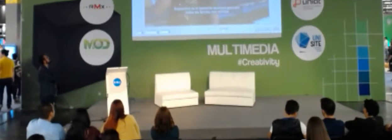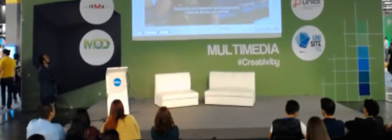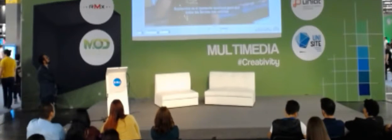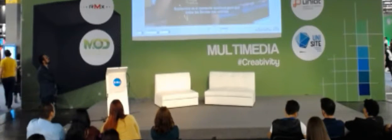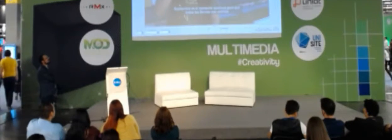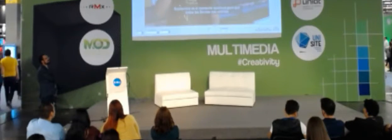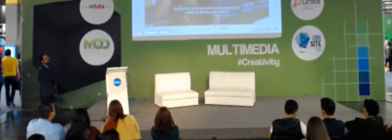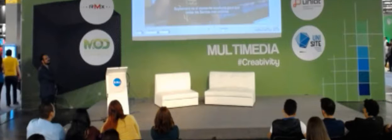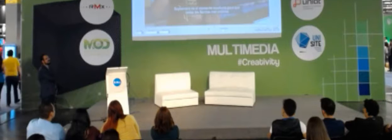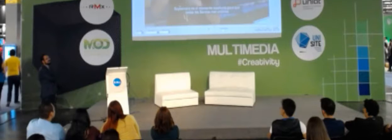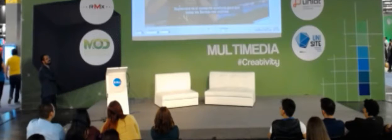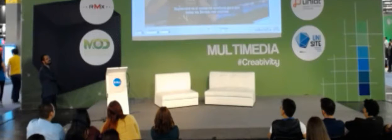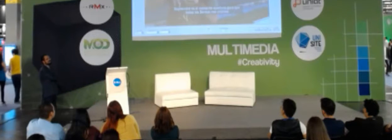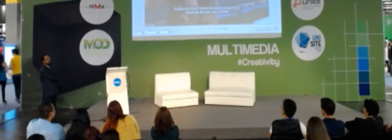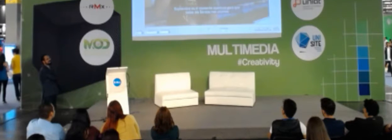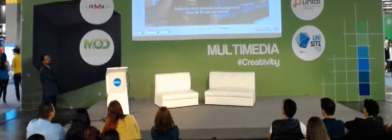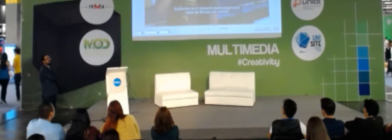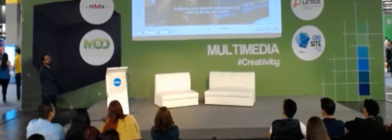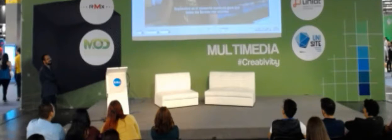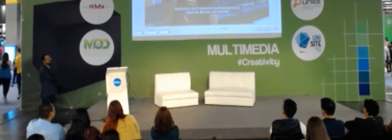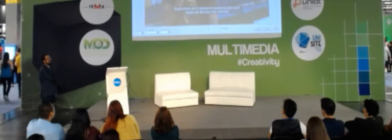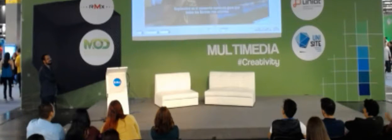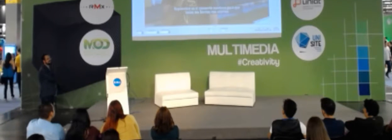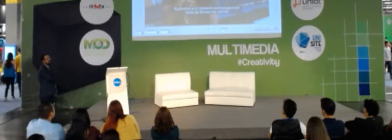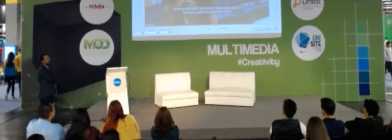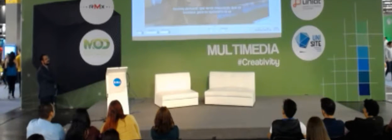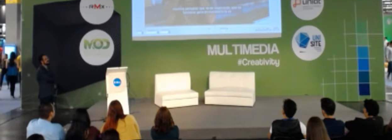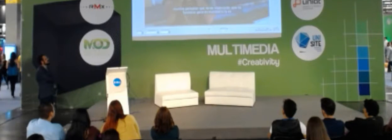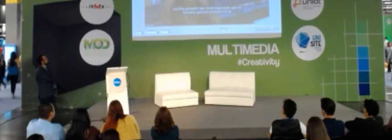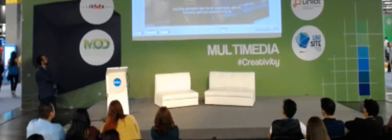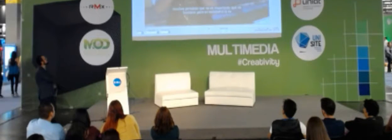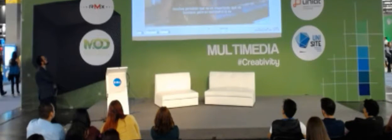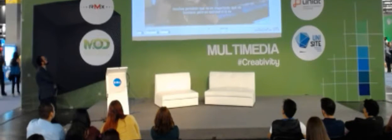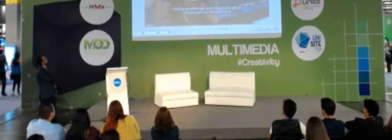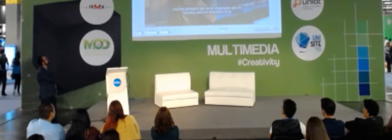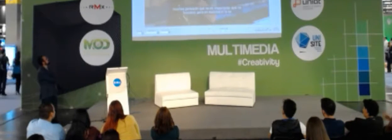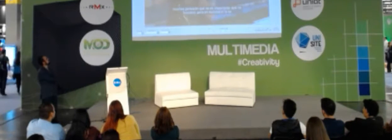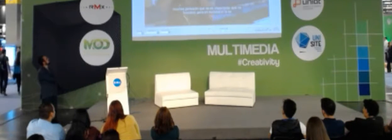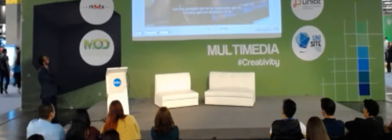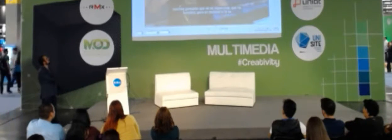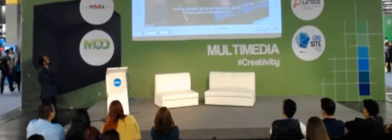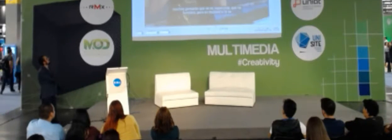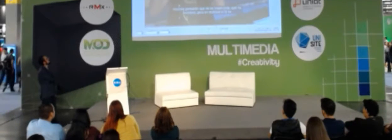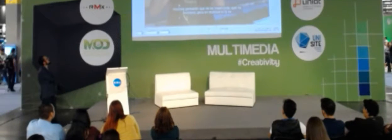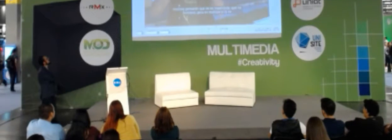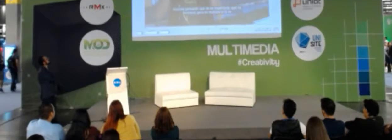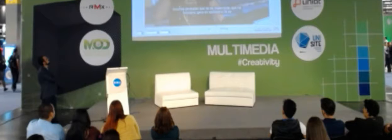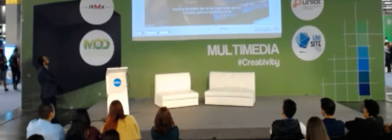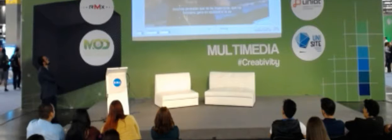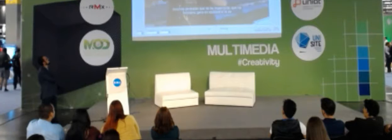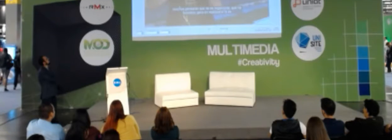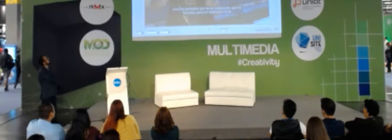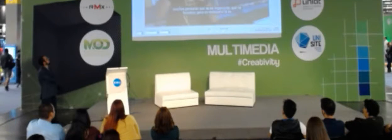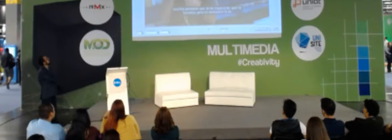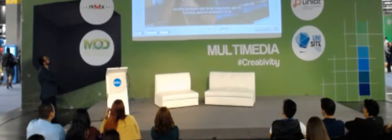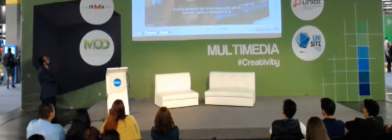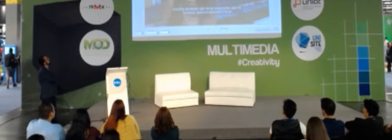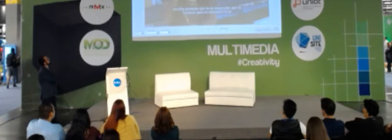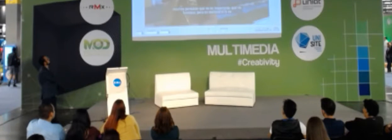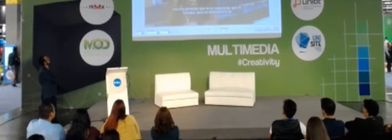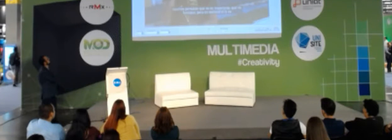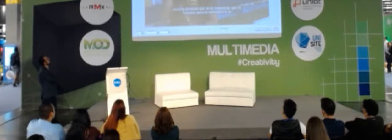Ernesto. Septiembre es el momento oportuno para que todos los sordos nos unamos. Muchos pensarán que no es importante, que no funciona, pero en realidad sí lo